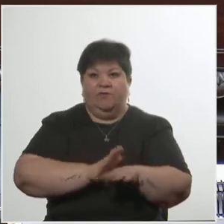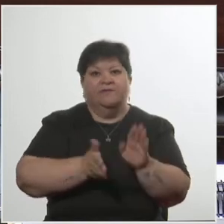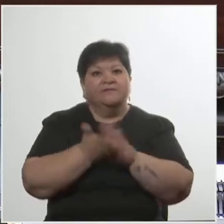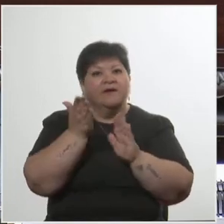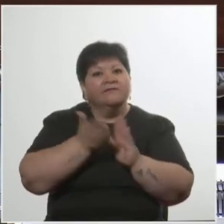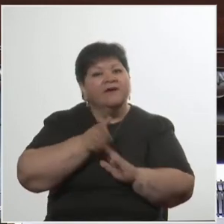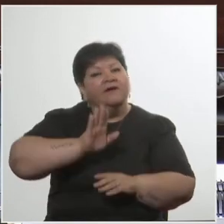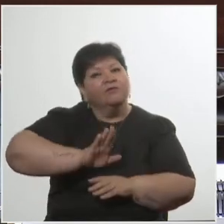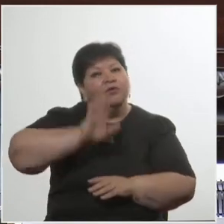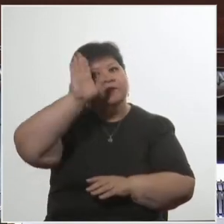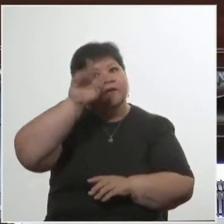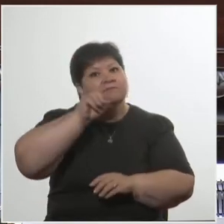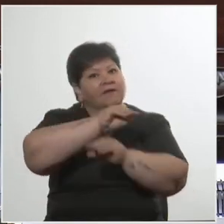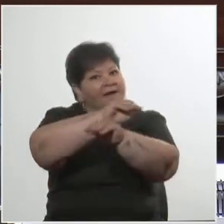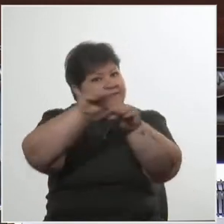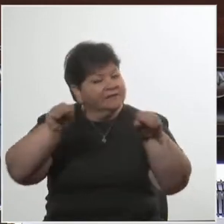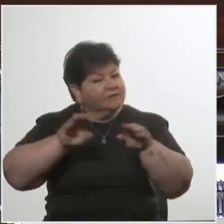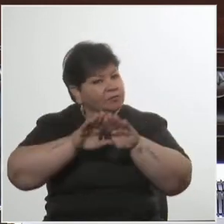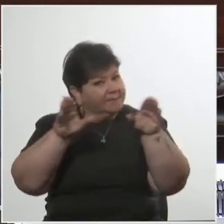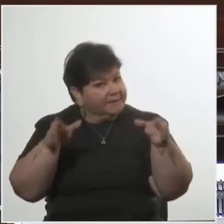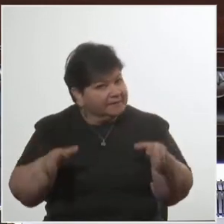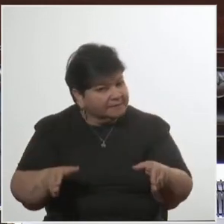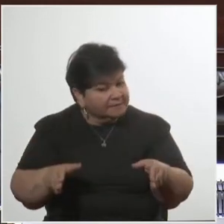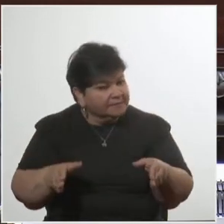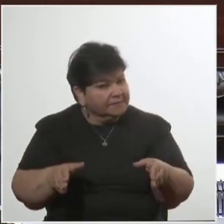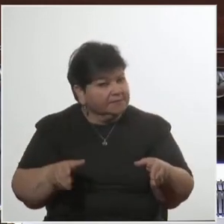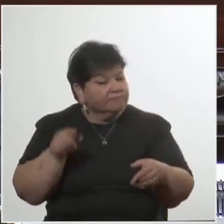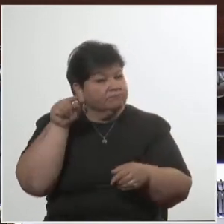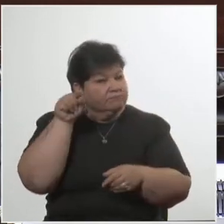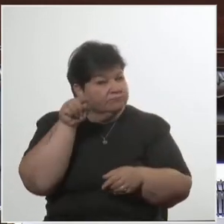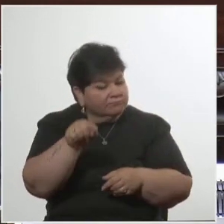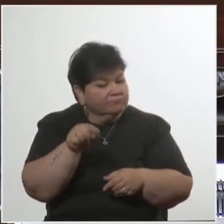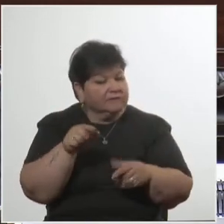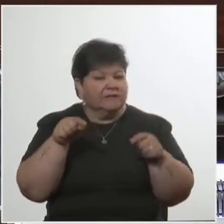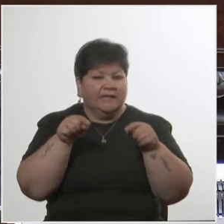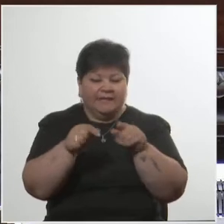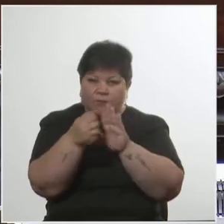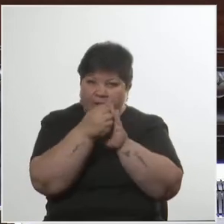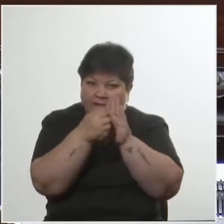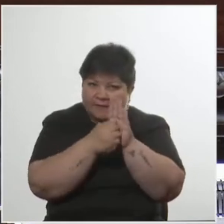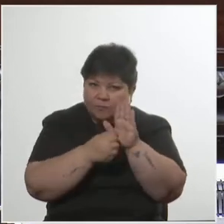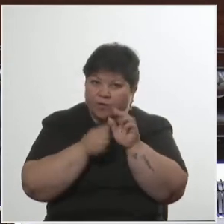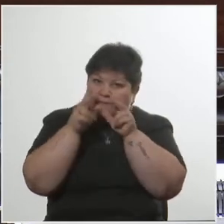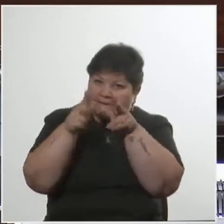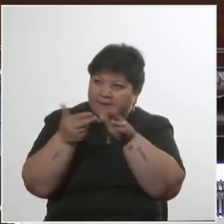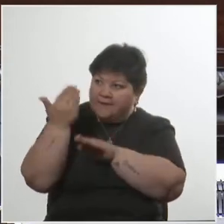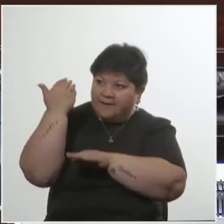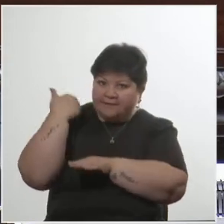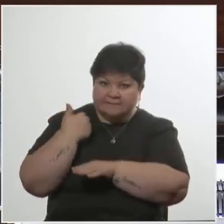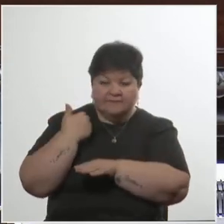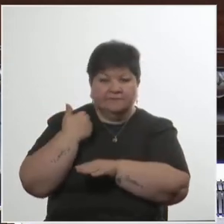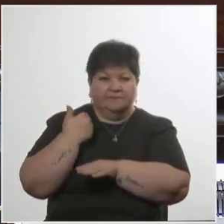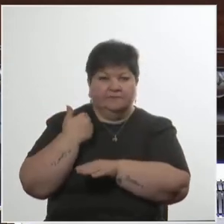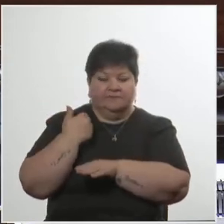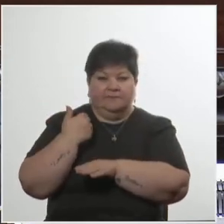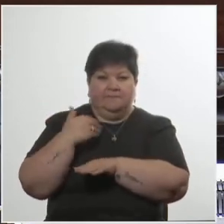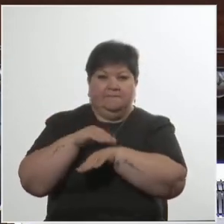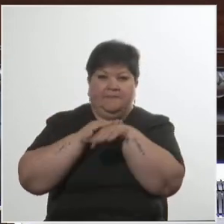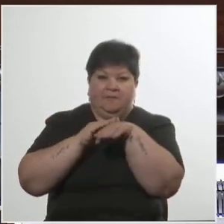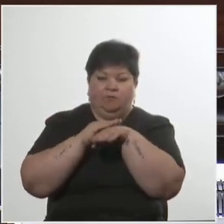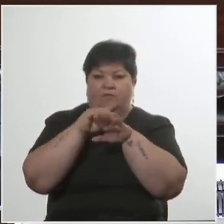la votación alertó a la mesa para que se tenga la precaución de que esos artículos obtengan por lo menos